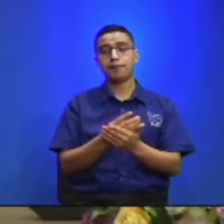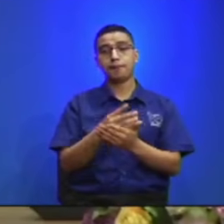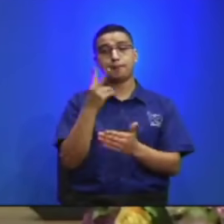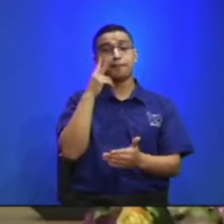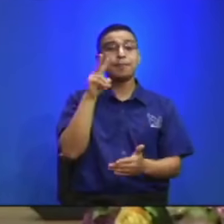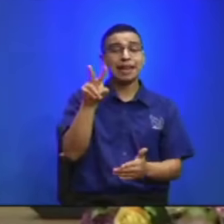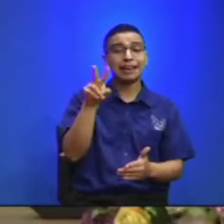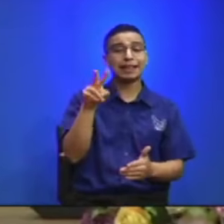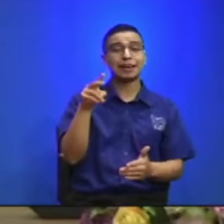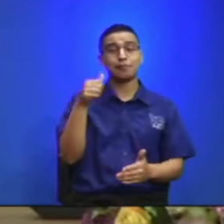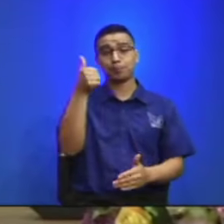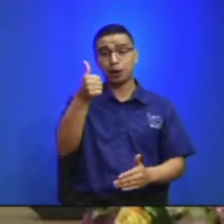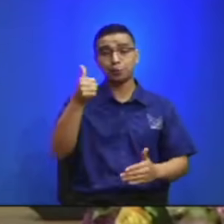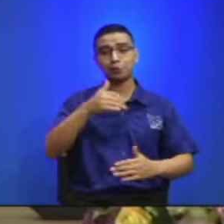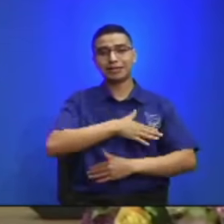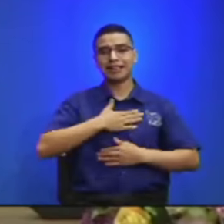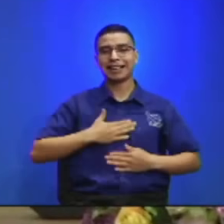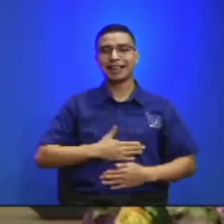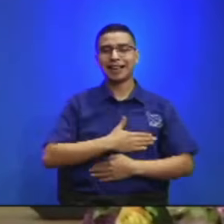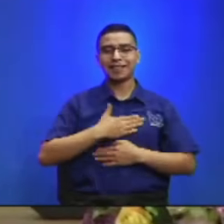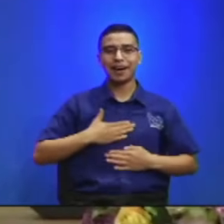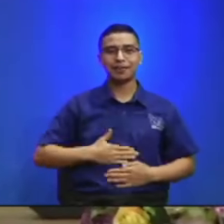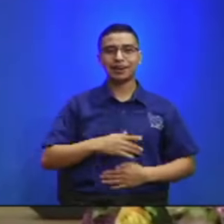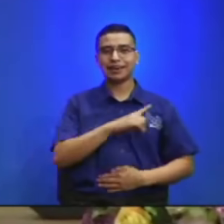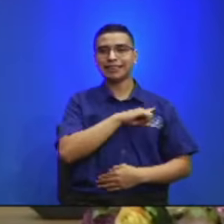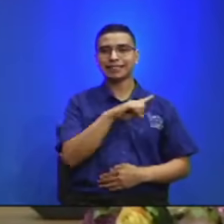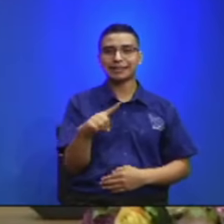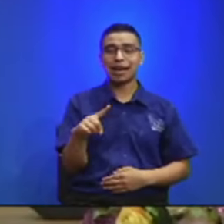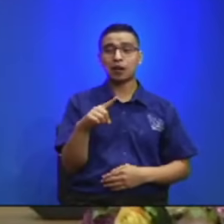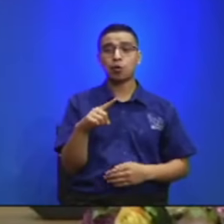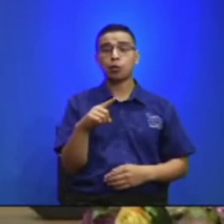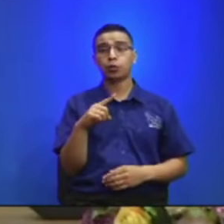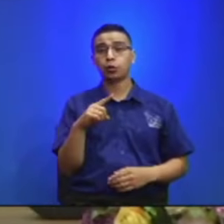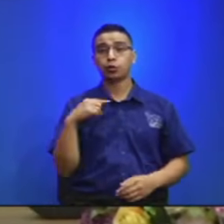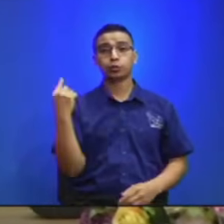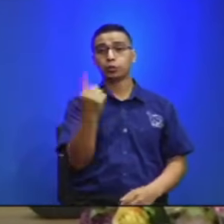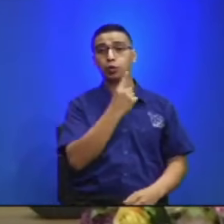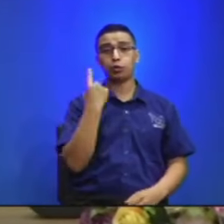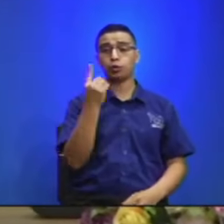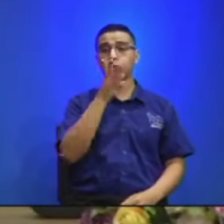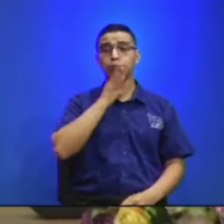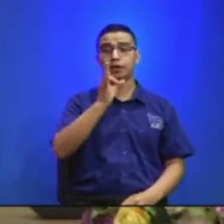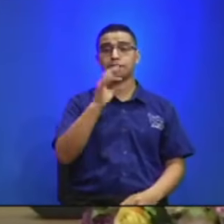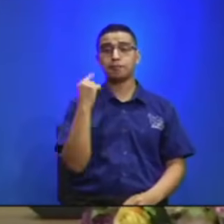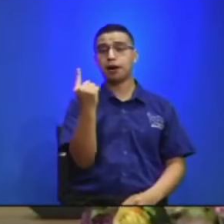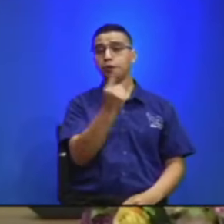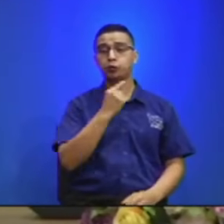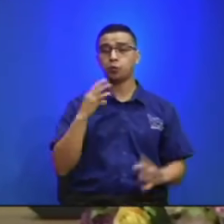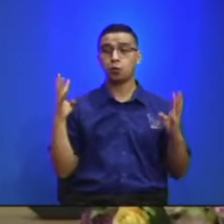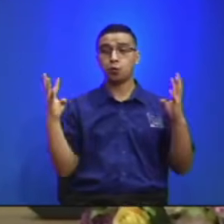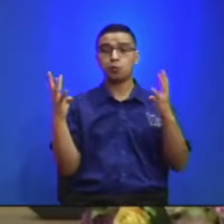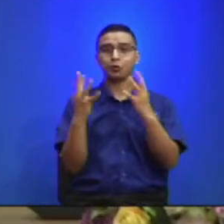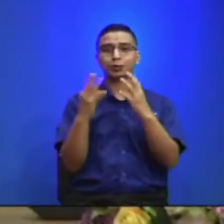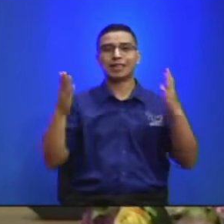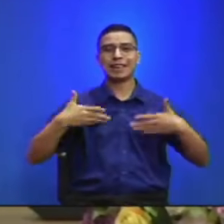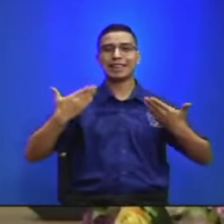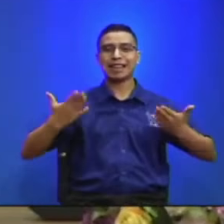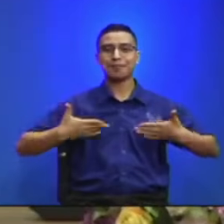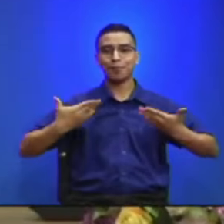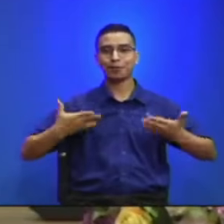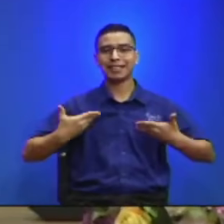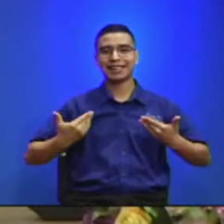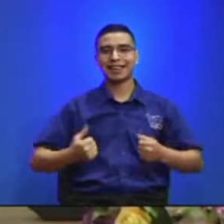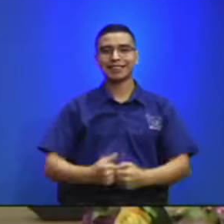y delicioso es habitar los hermanos juntos en armonía déjenme contarles